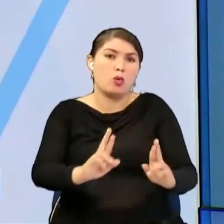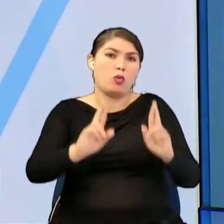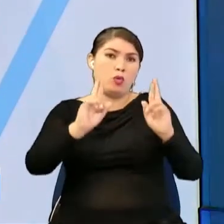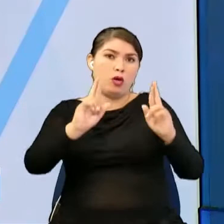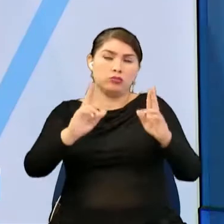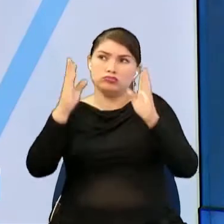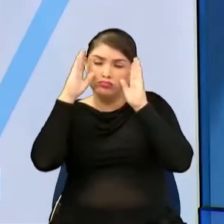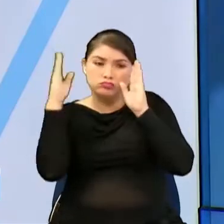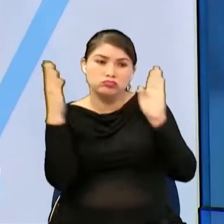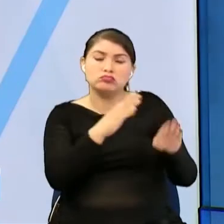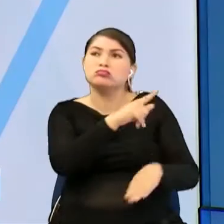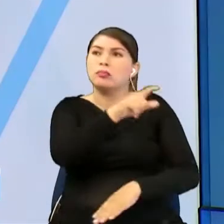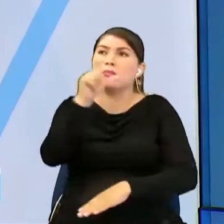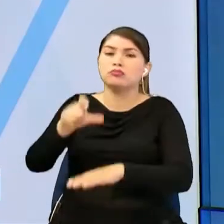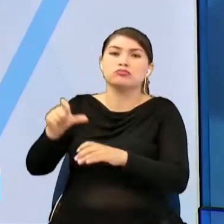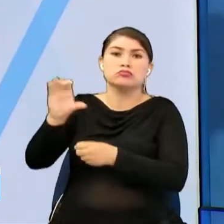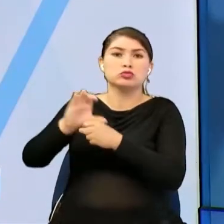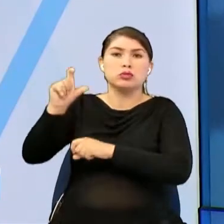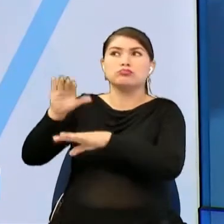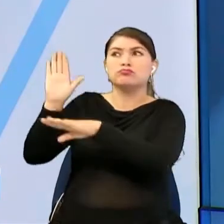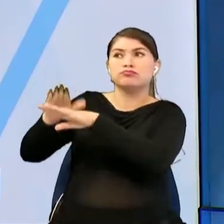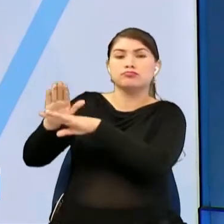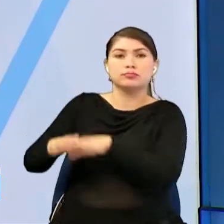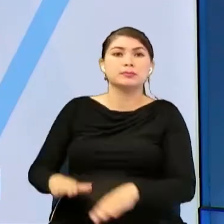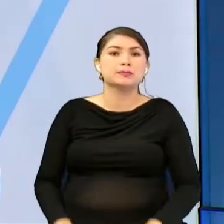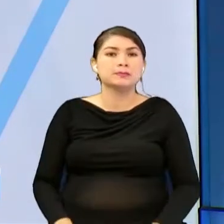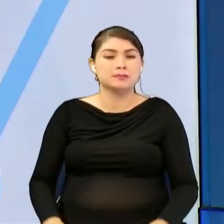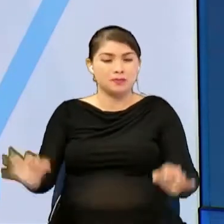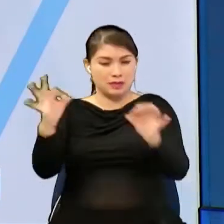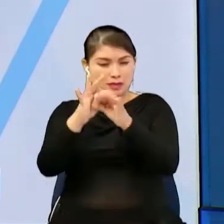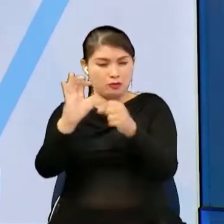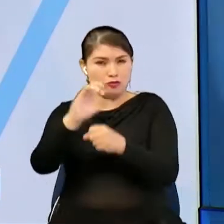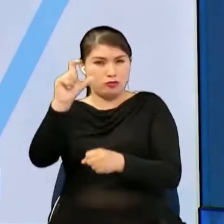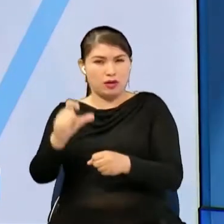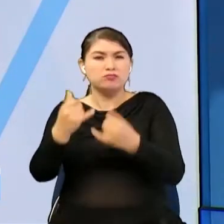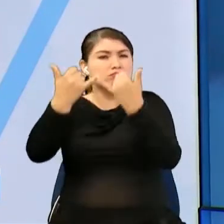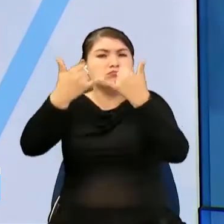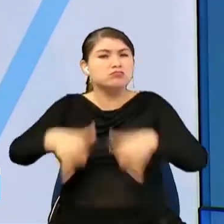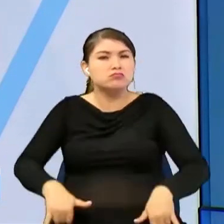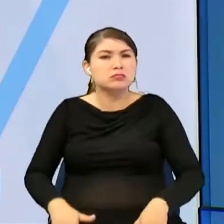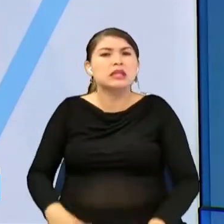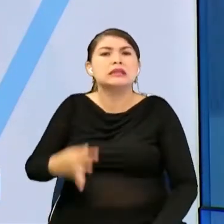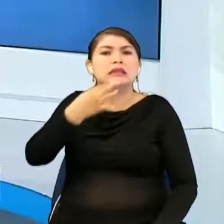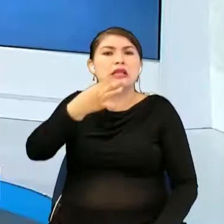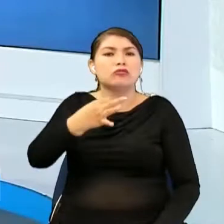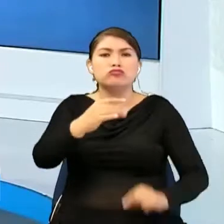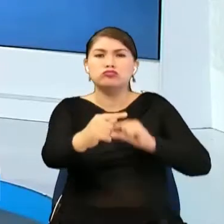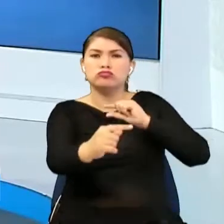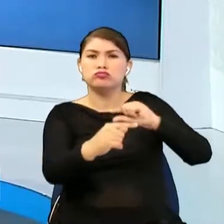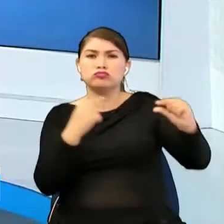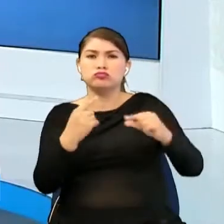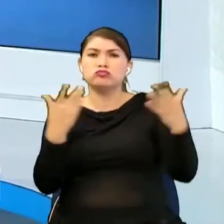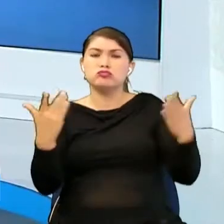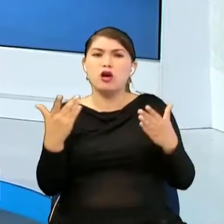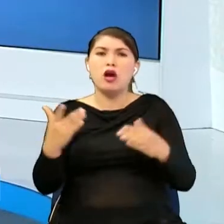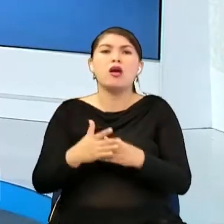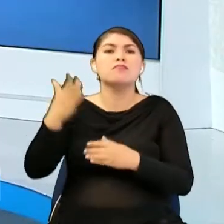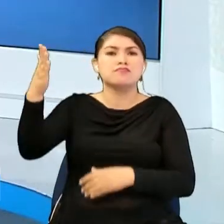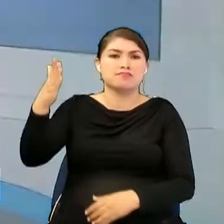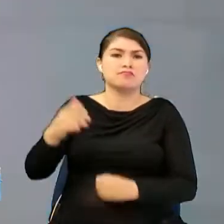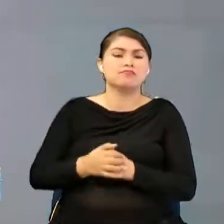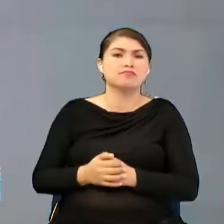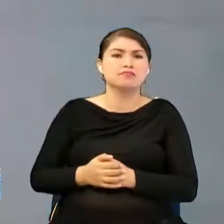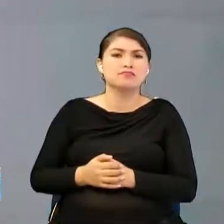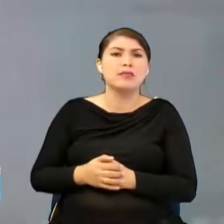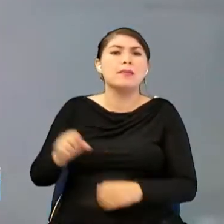o presten atención al llamado que hacen nuestros televidentes. Y el ente ciudadano de hoy lo finalizamos con una denuncia que nos envían desde el puerto petrolero de